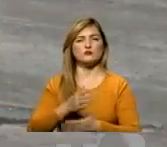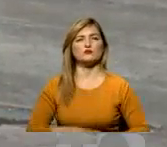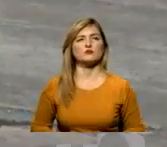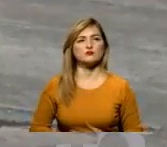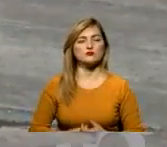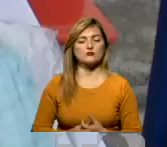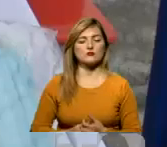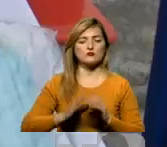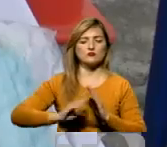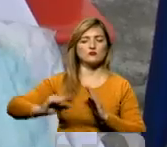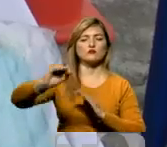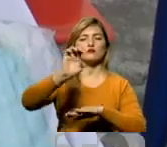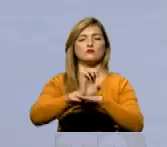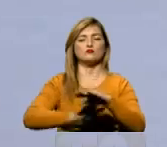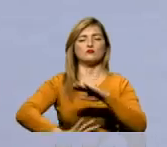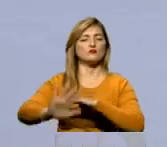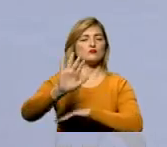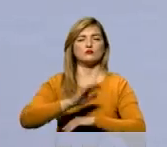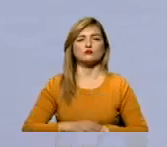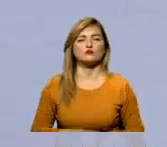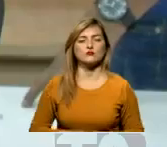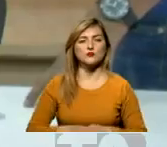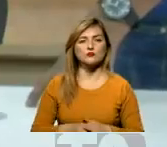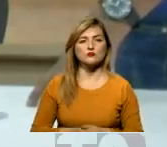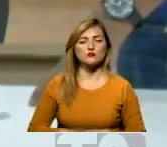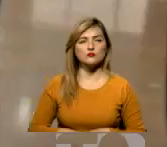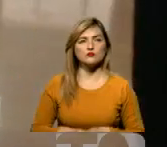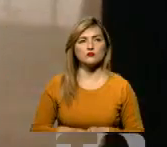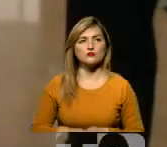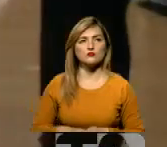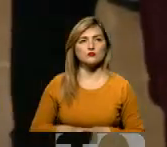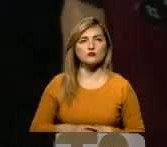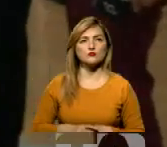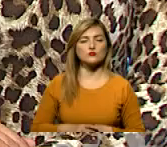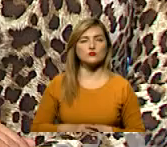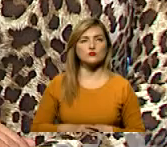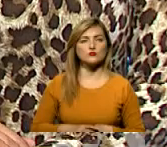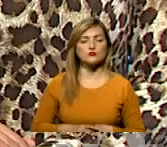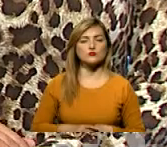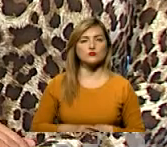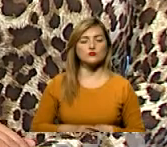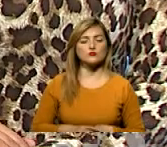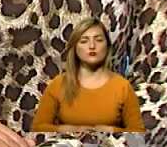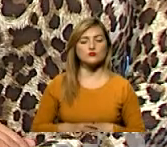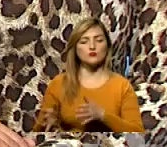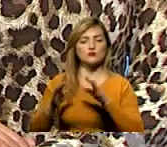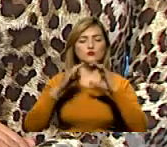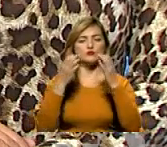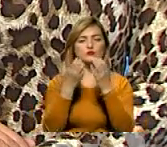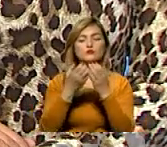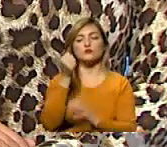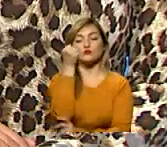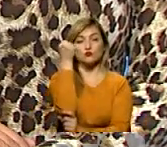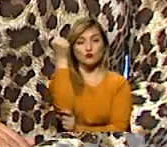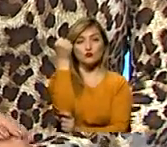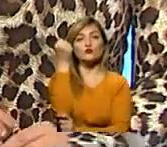se replicará en todo el país. En Quito, María Gracia Costa, 24 horas. La Comisión de Derechos Colectivos